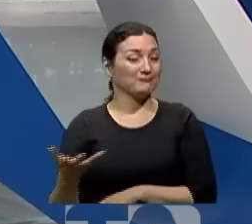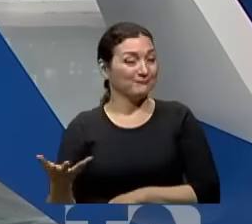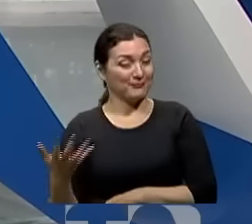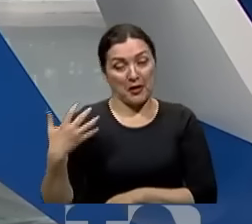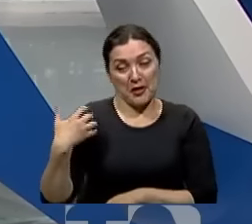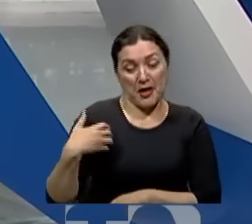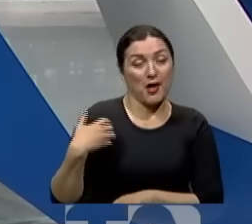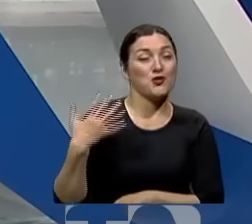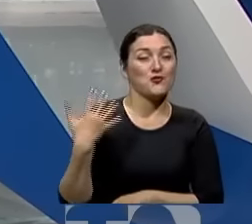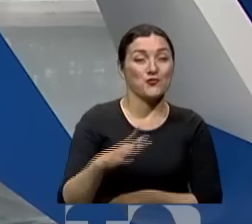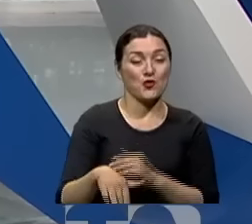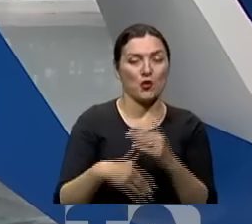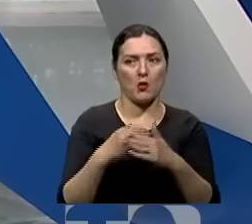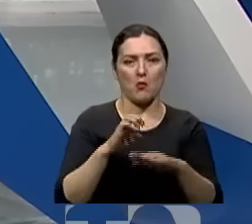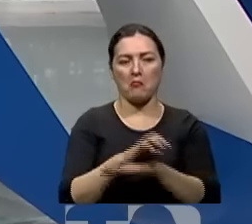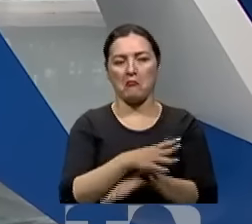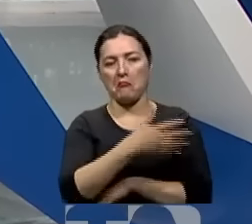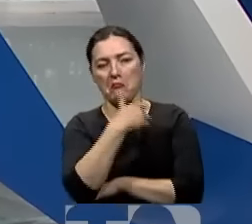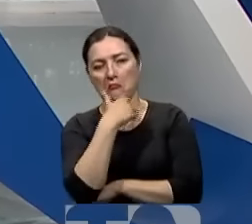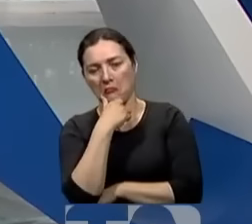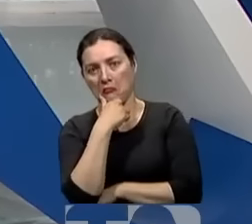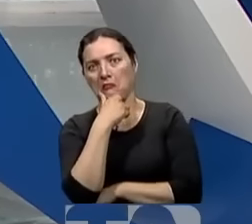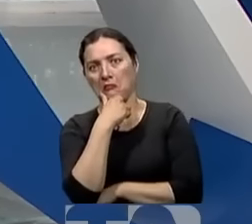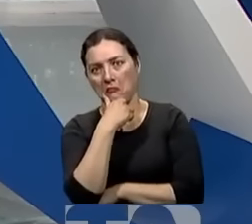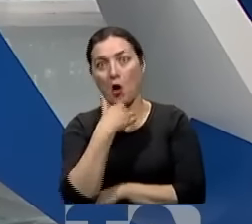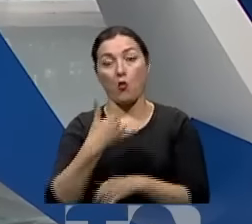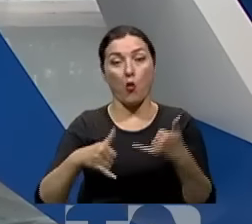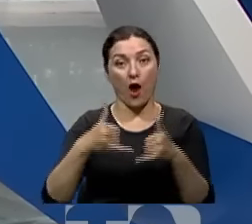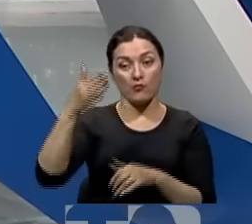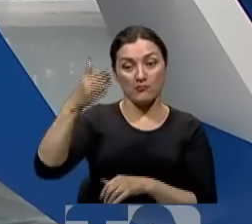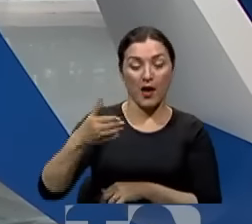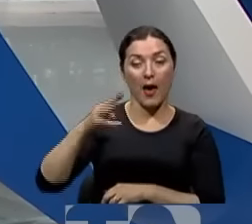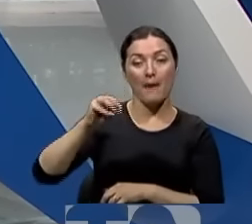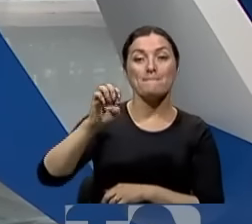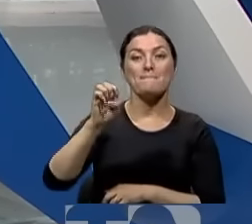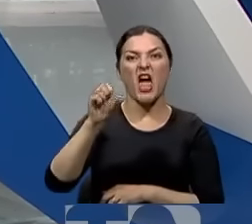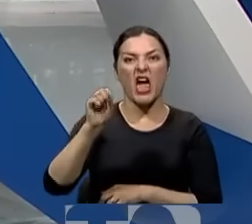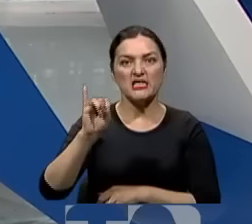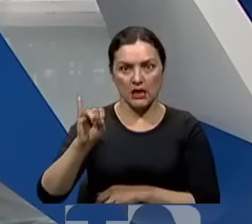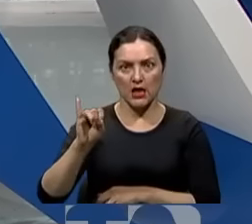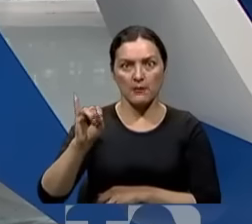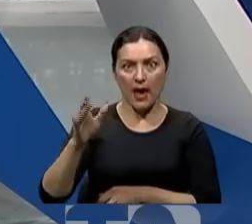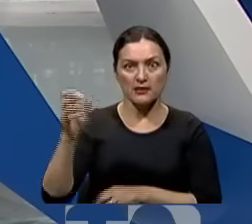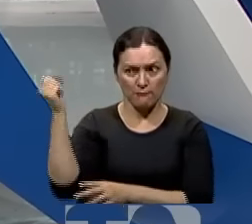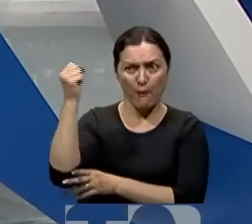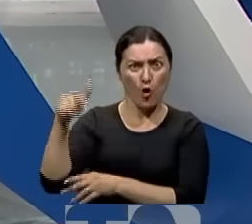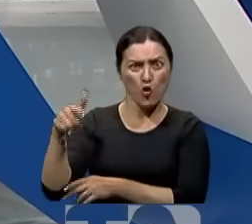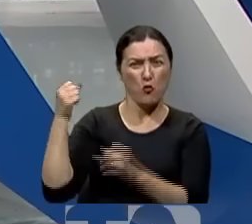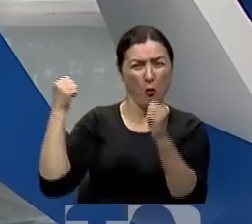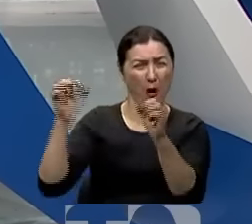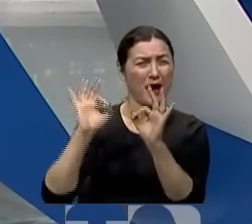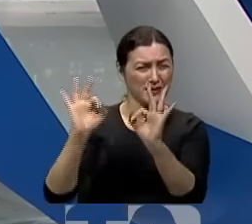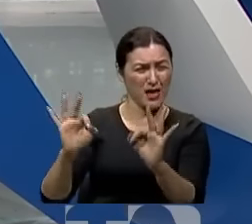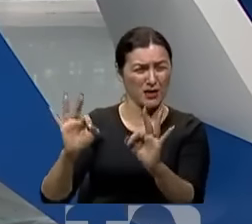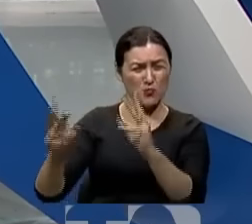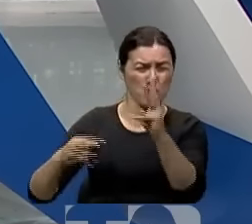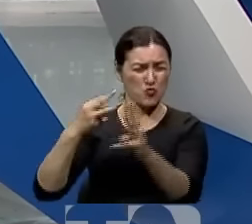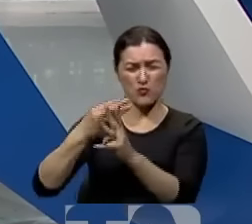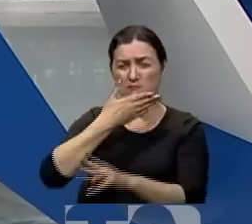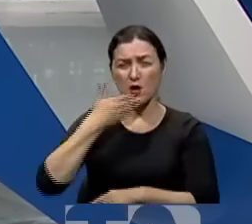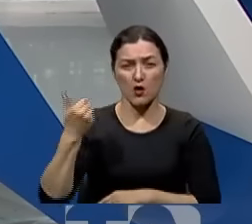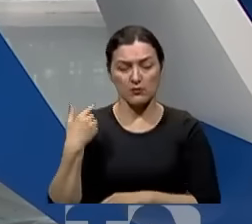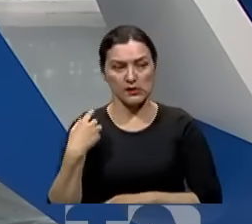Argentina habló muy bien de Ecuador. Messi también, ¿no? Y dicen, sí, también. Y dicen que los periodistas argentinos querían que sea México